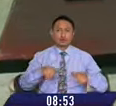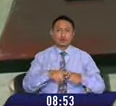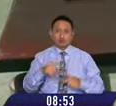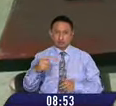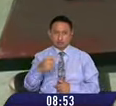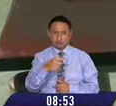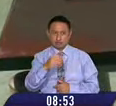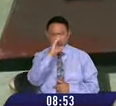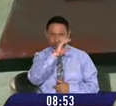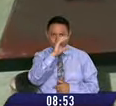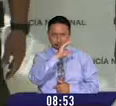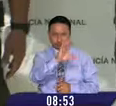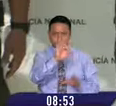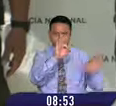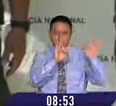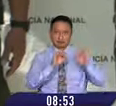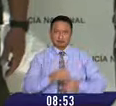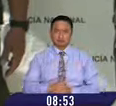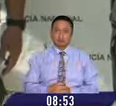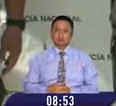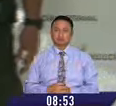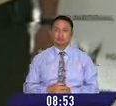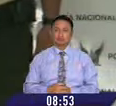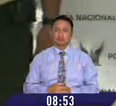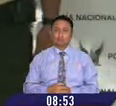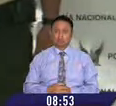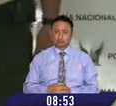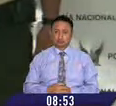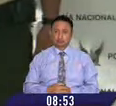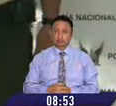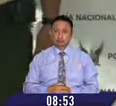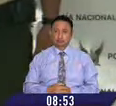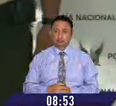de esta agrupación delictiva. Informó Mauricio Sánchez.